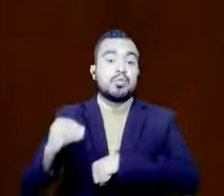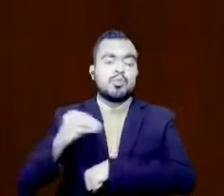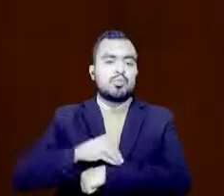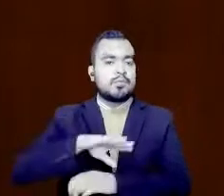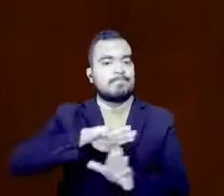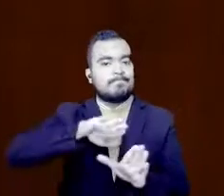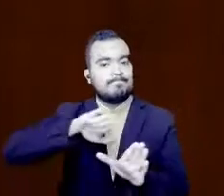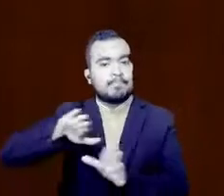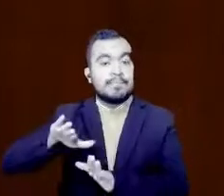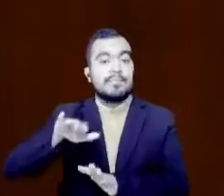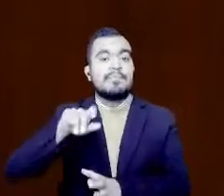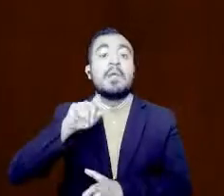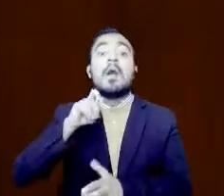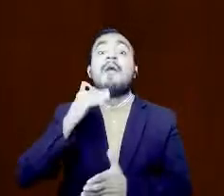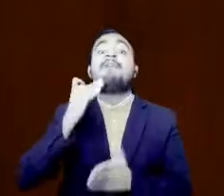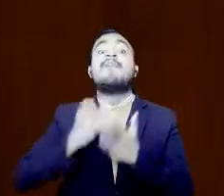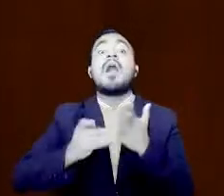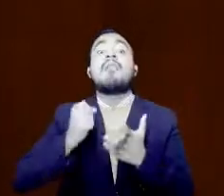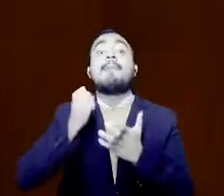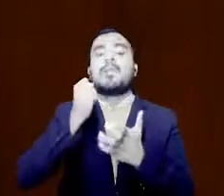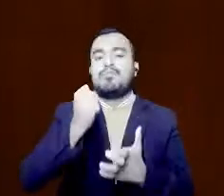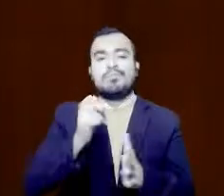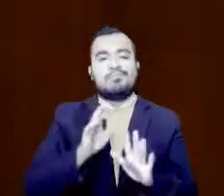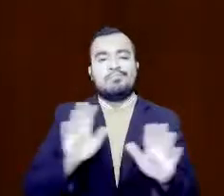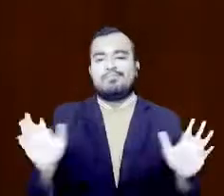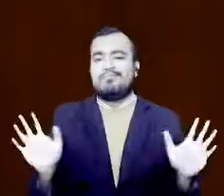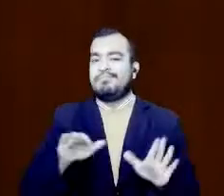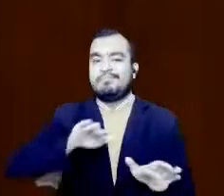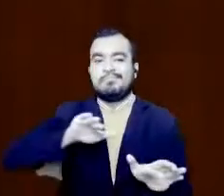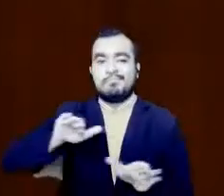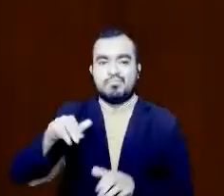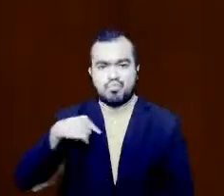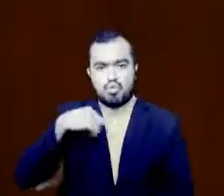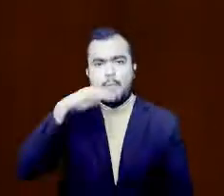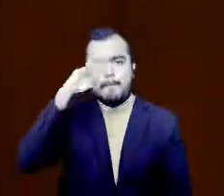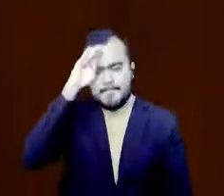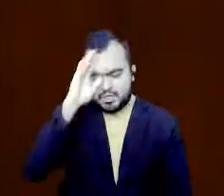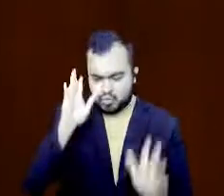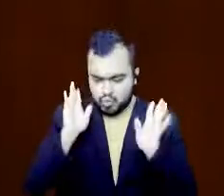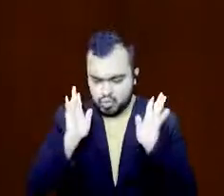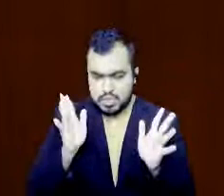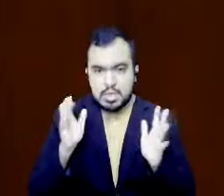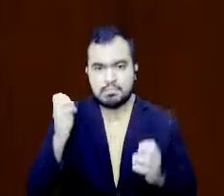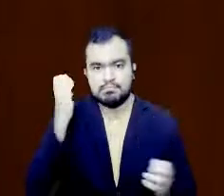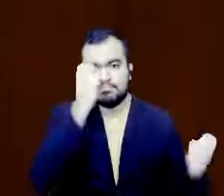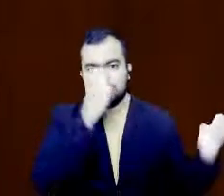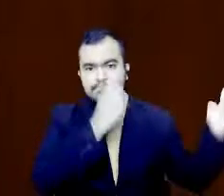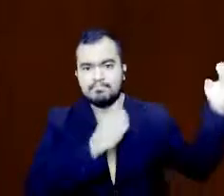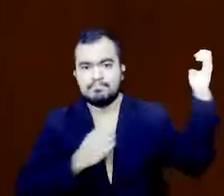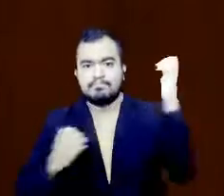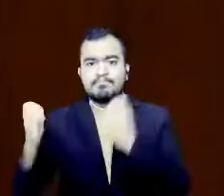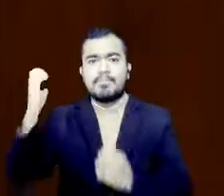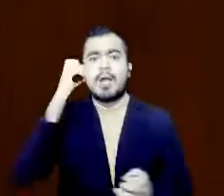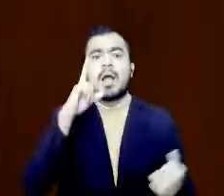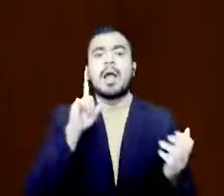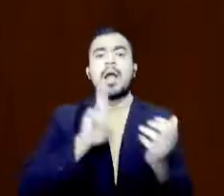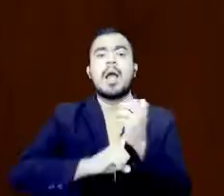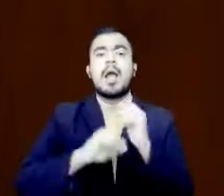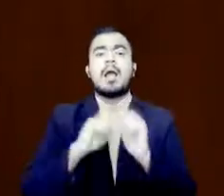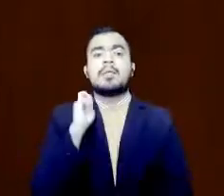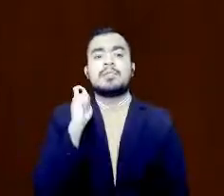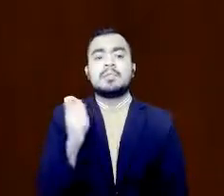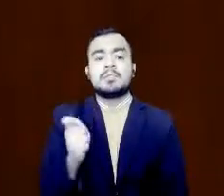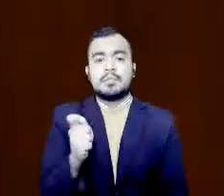presupuesto. Considero que es el momento de analizar políticas públicas en este sector, con